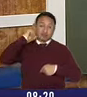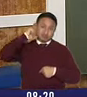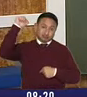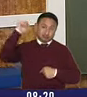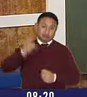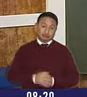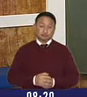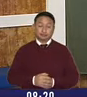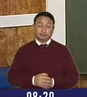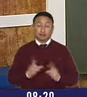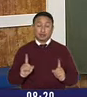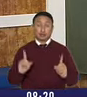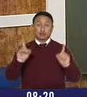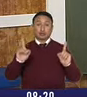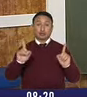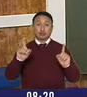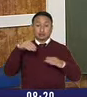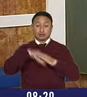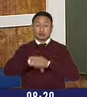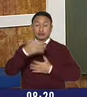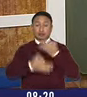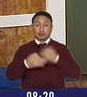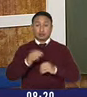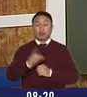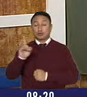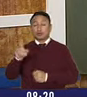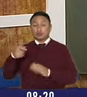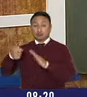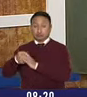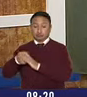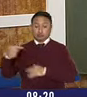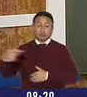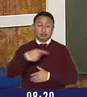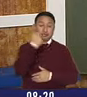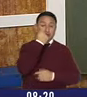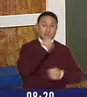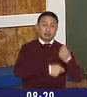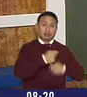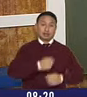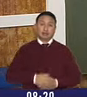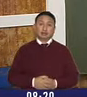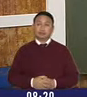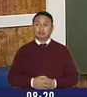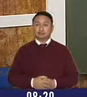Los privados de la libertad cumplían sentencias por asesinato y también por tráfico de drogas.